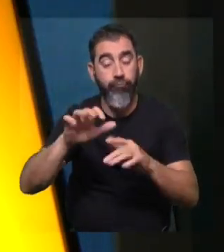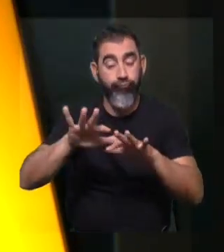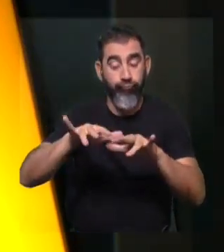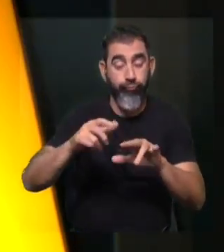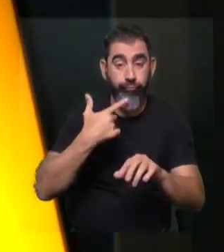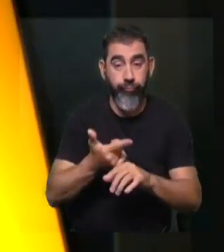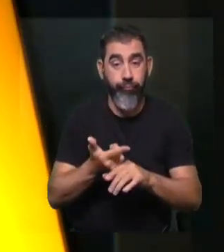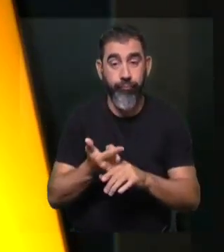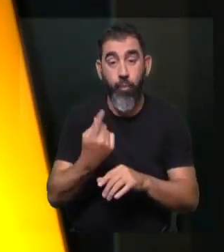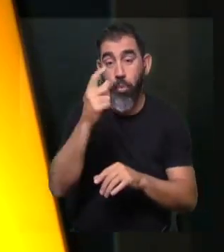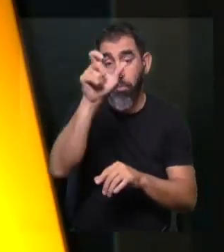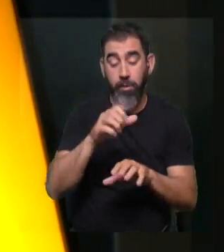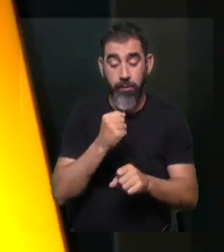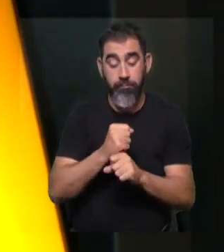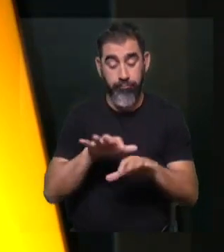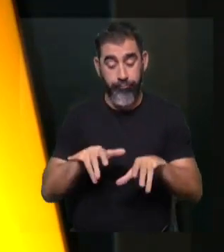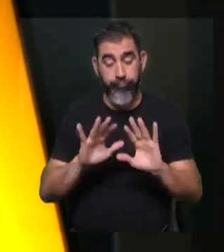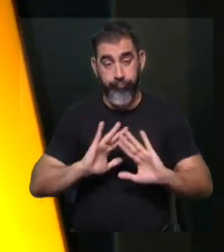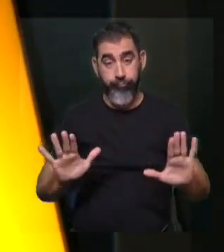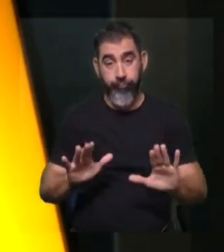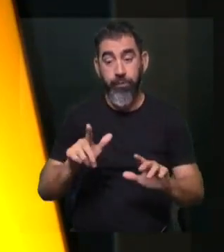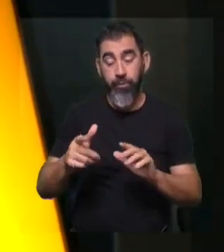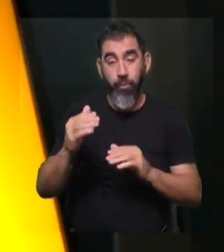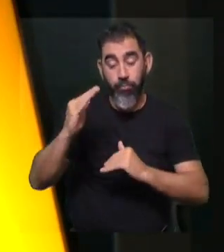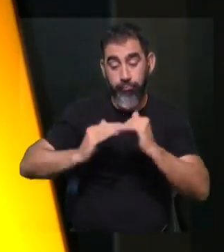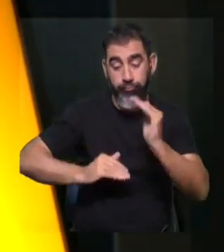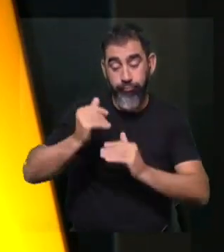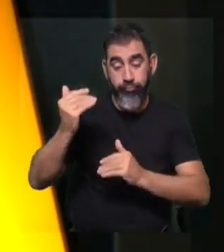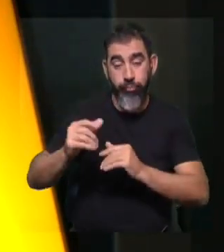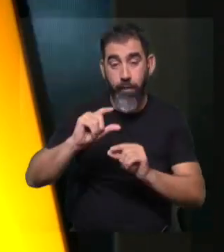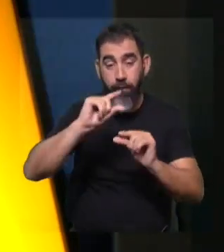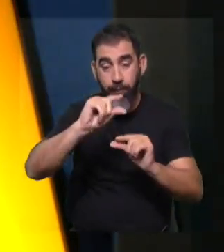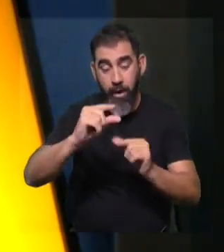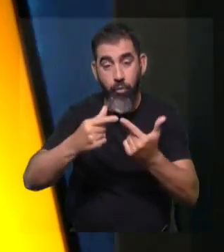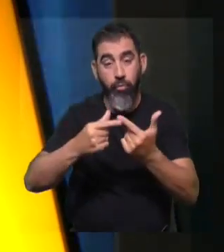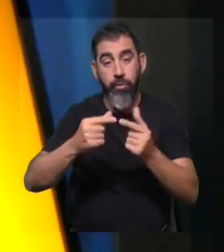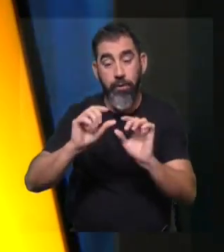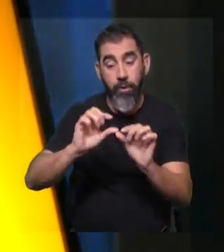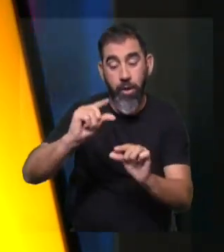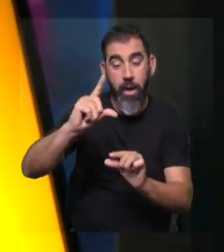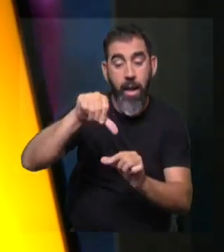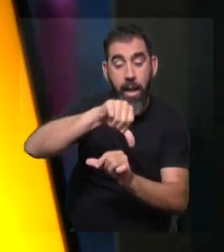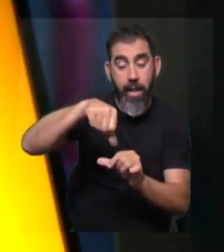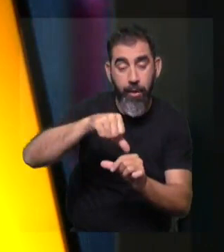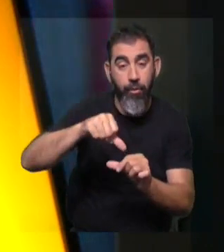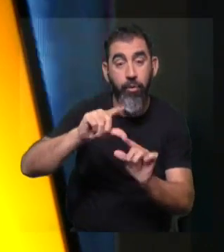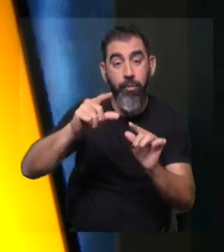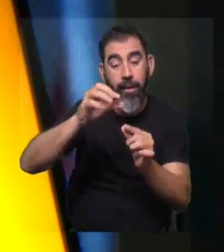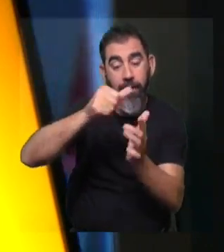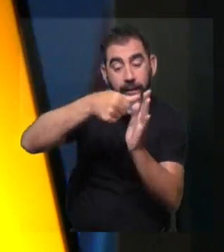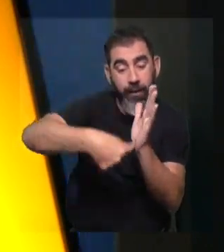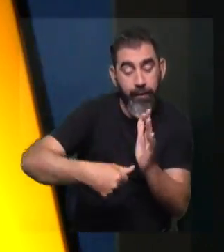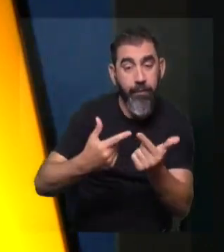que alcanza con una persona trabajando en una computadora, esto hay que fabricar frasquitos y esos frasquitos tienen que estar llenos con algo y esos frasquitos tienen que tener una